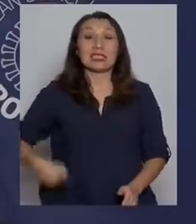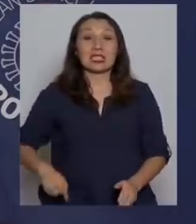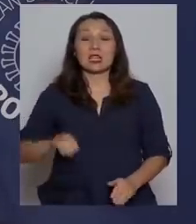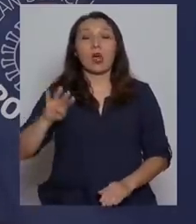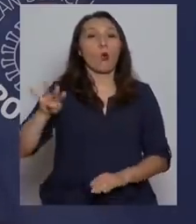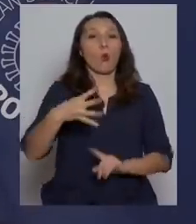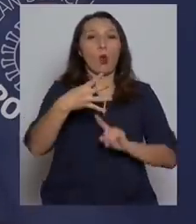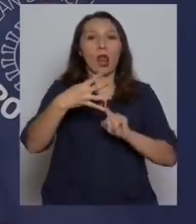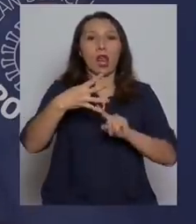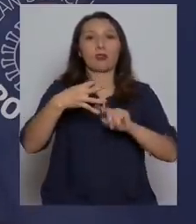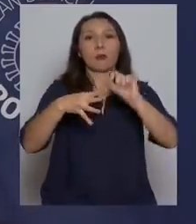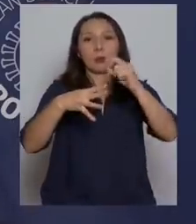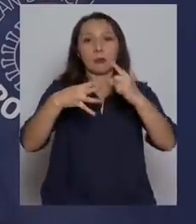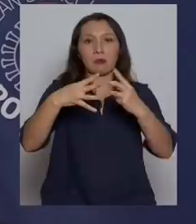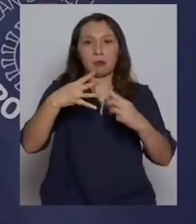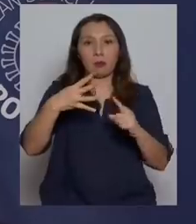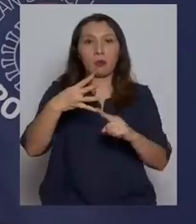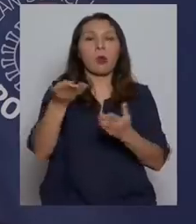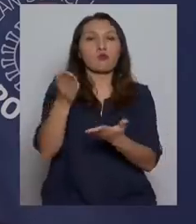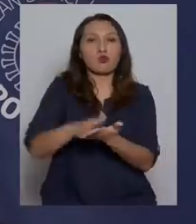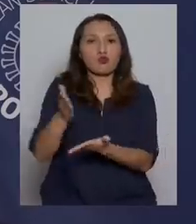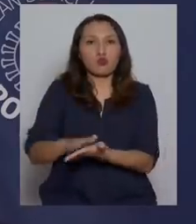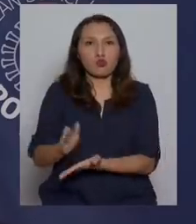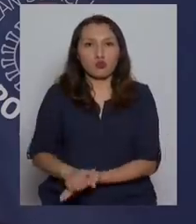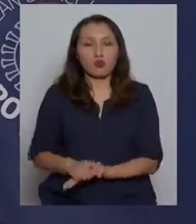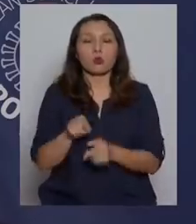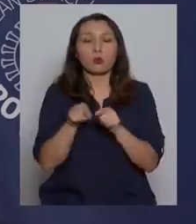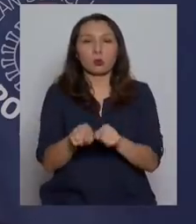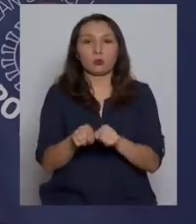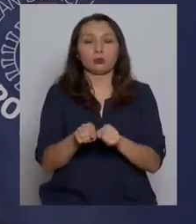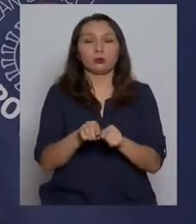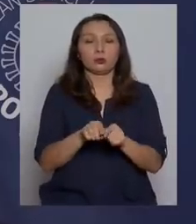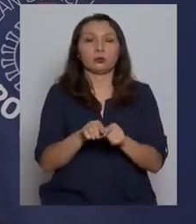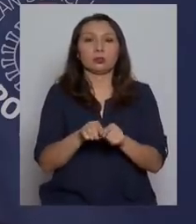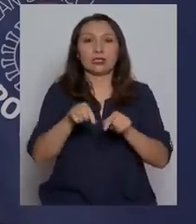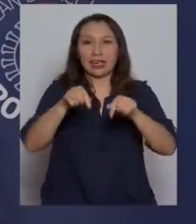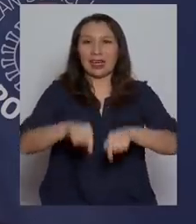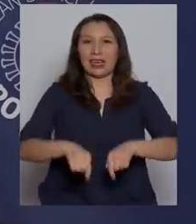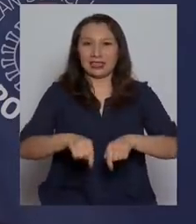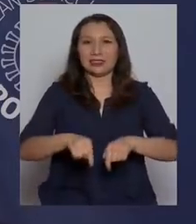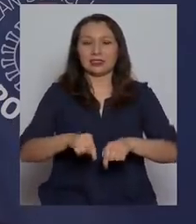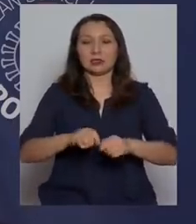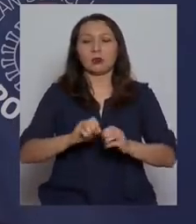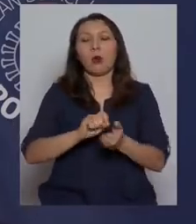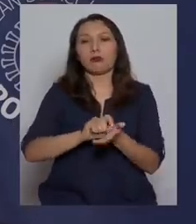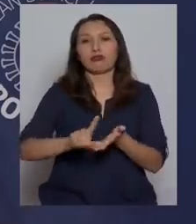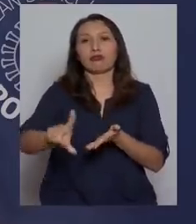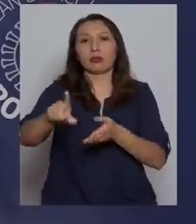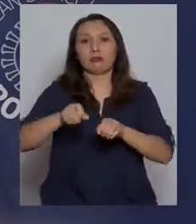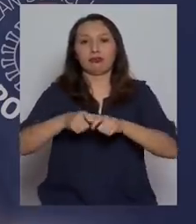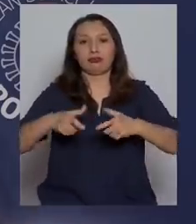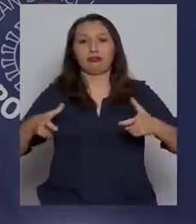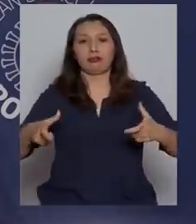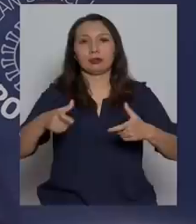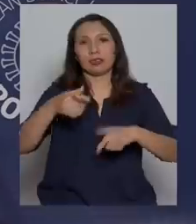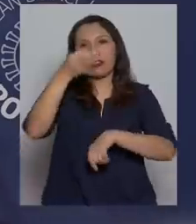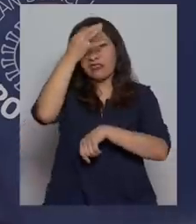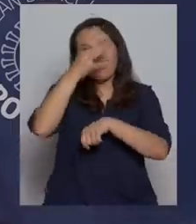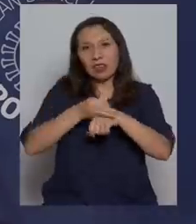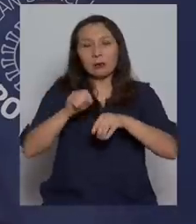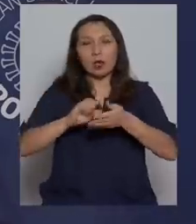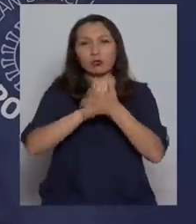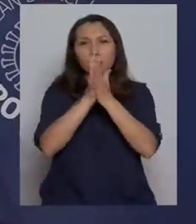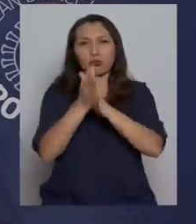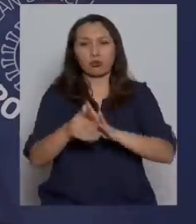al cuarto lugar ya de fallecidos en esta evolución epidemiológica a lo largo de